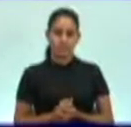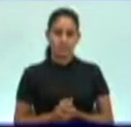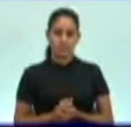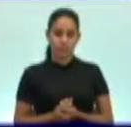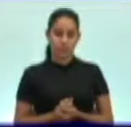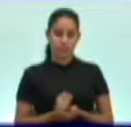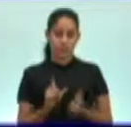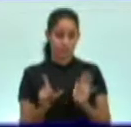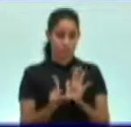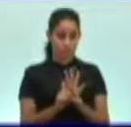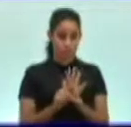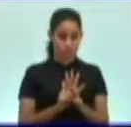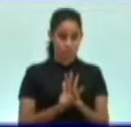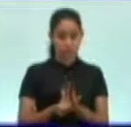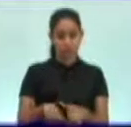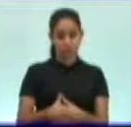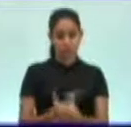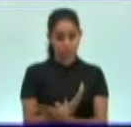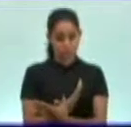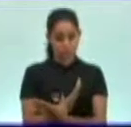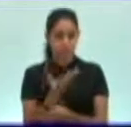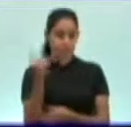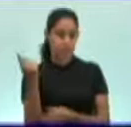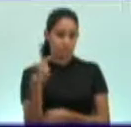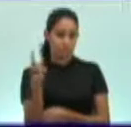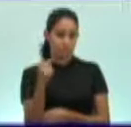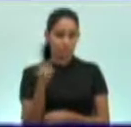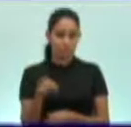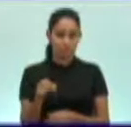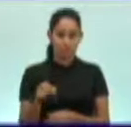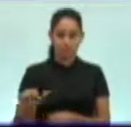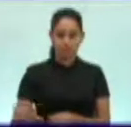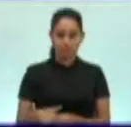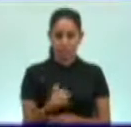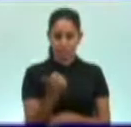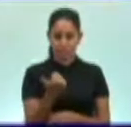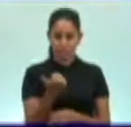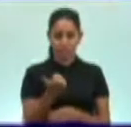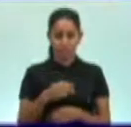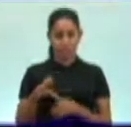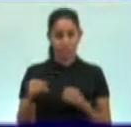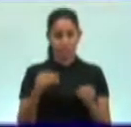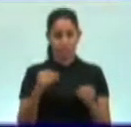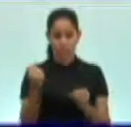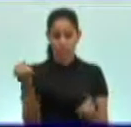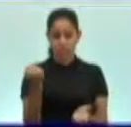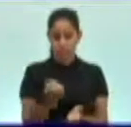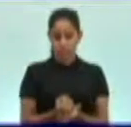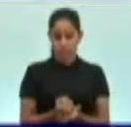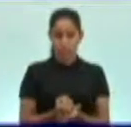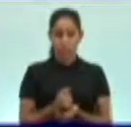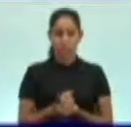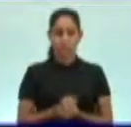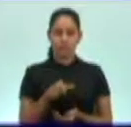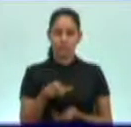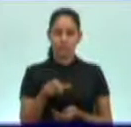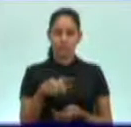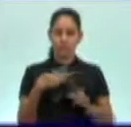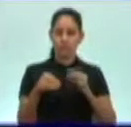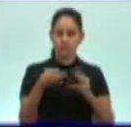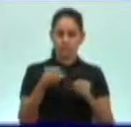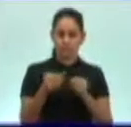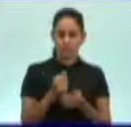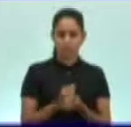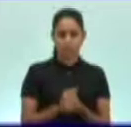Ley que nuestro presidente acotó en el propio discurso